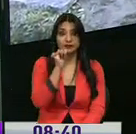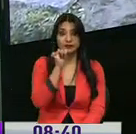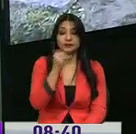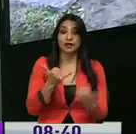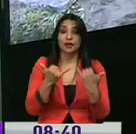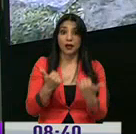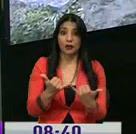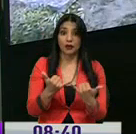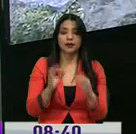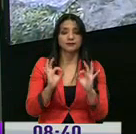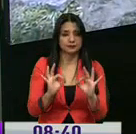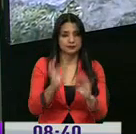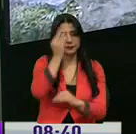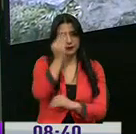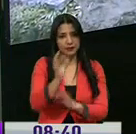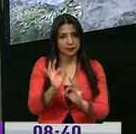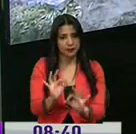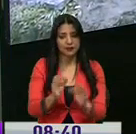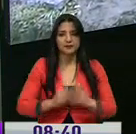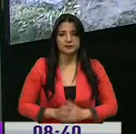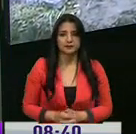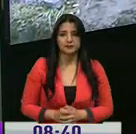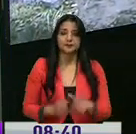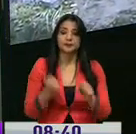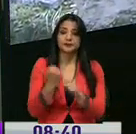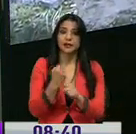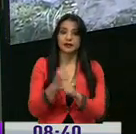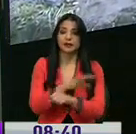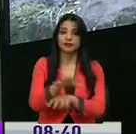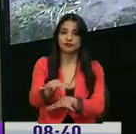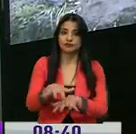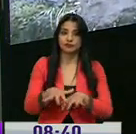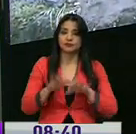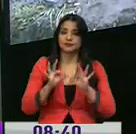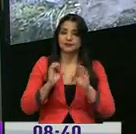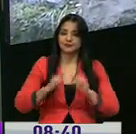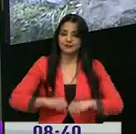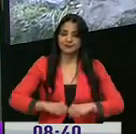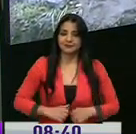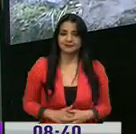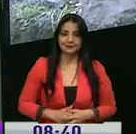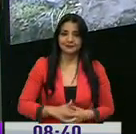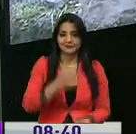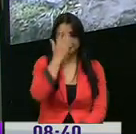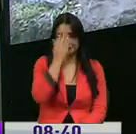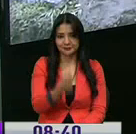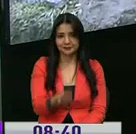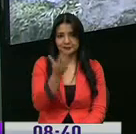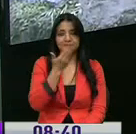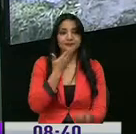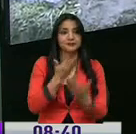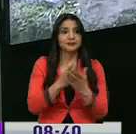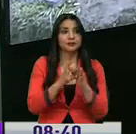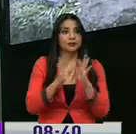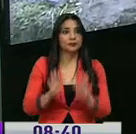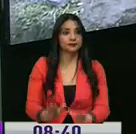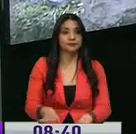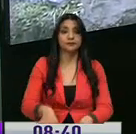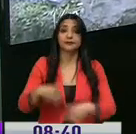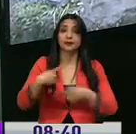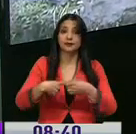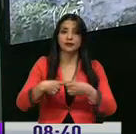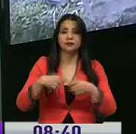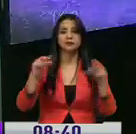nos avisora un buen día, lo que permitirá que los trabajos se realicen de mejor manera. Buenos días. Gracias, Iván Casamen. En Quito, cielo